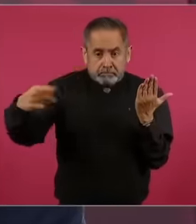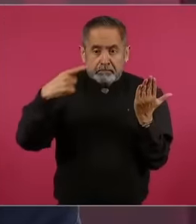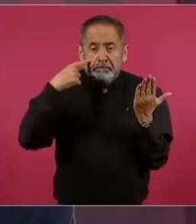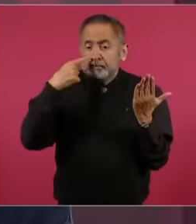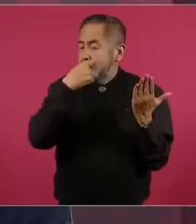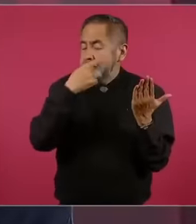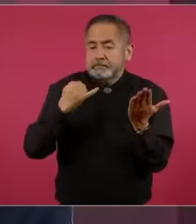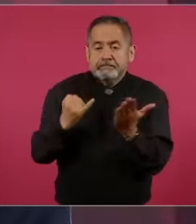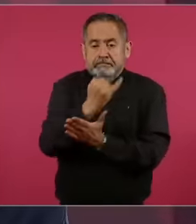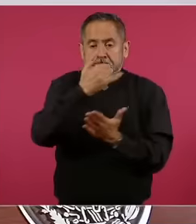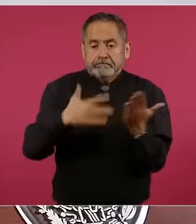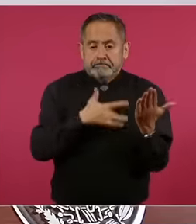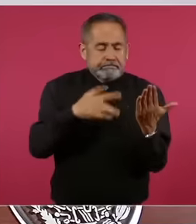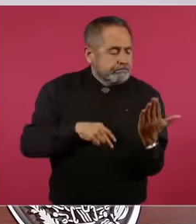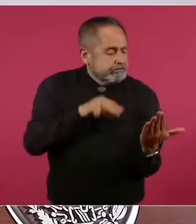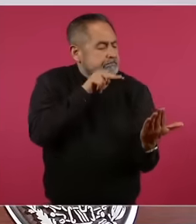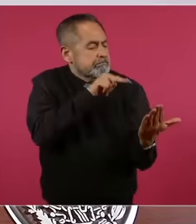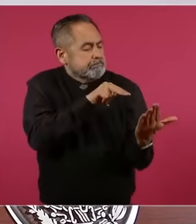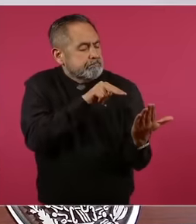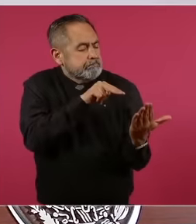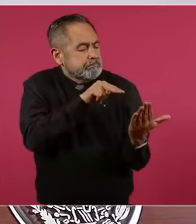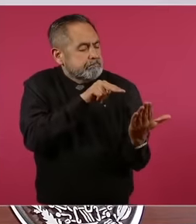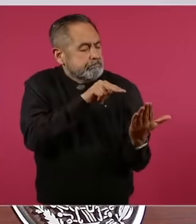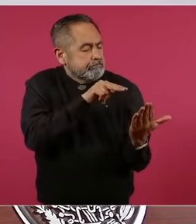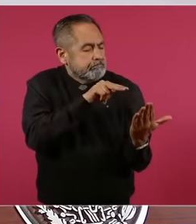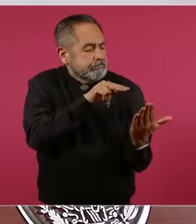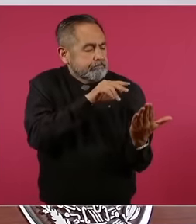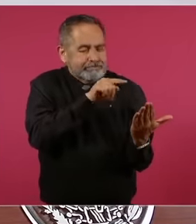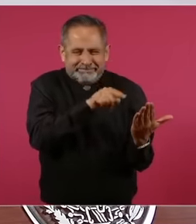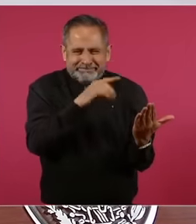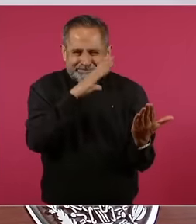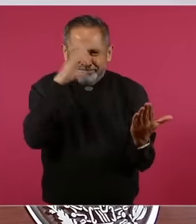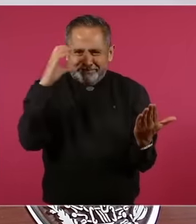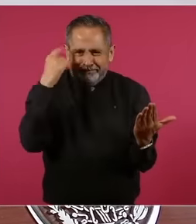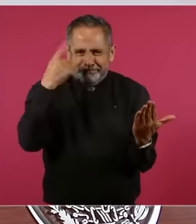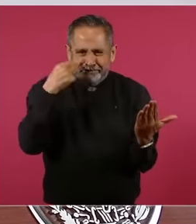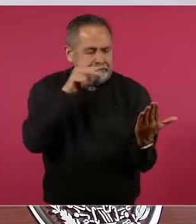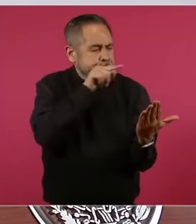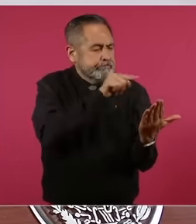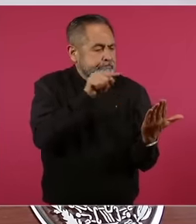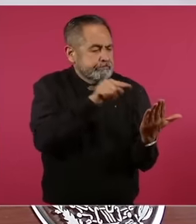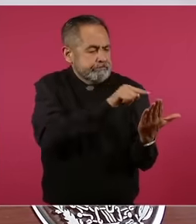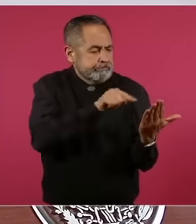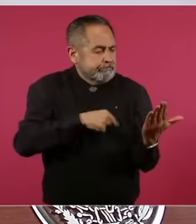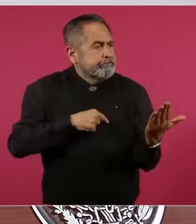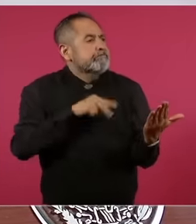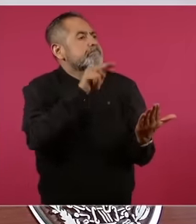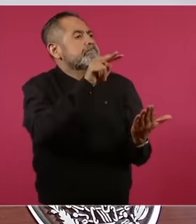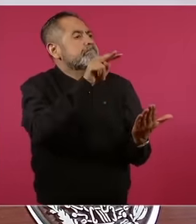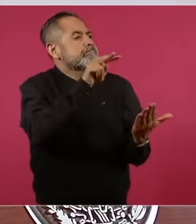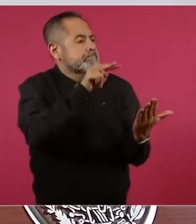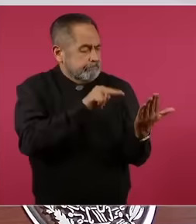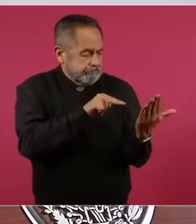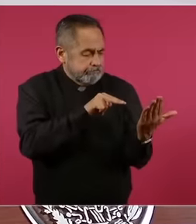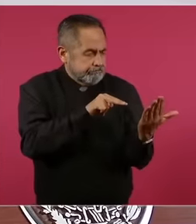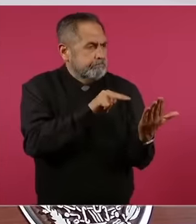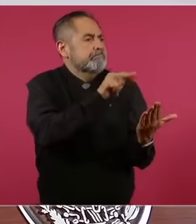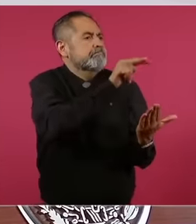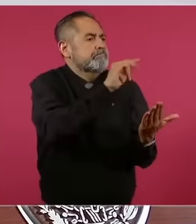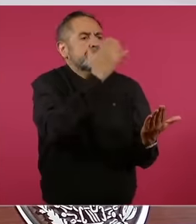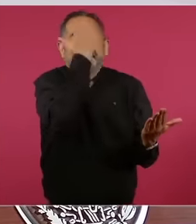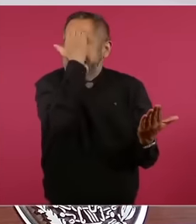además ya sé quiénes son, porque va a haber